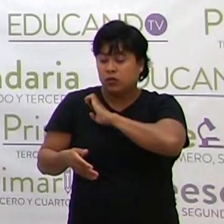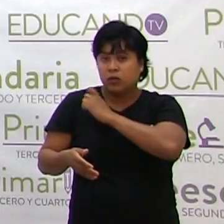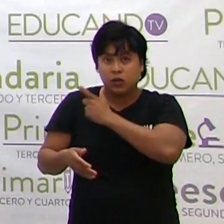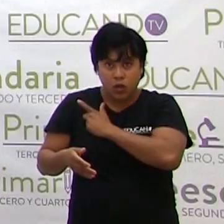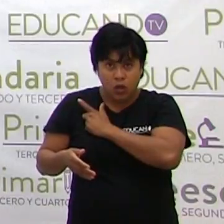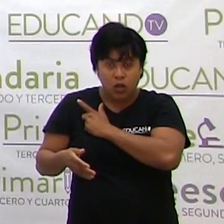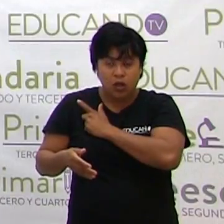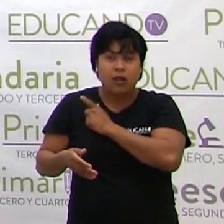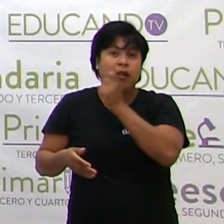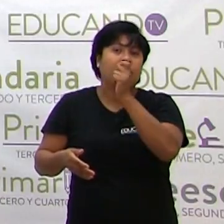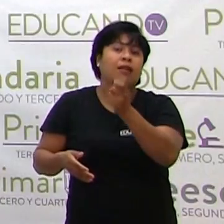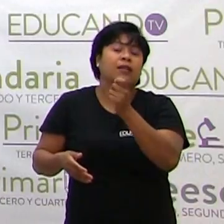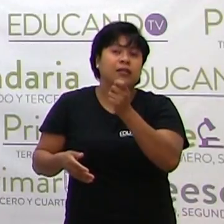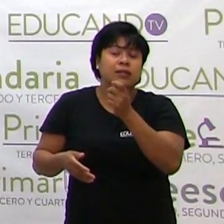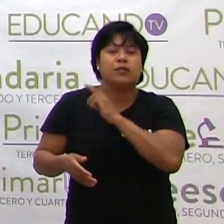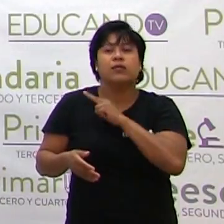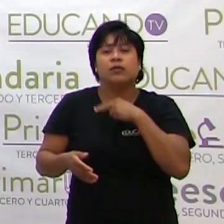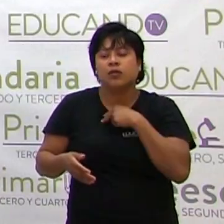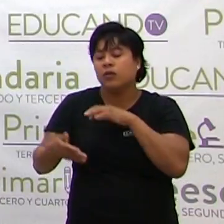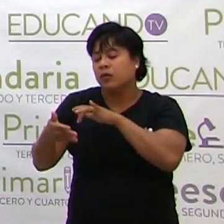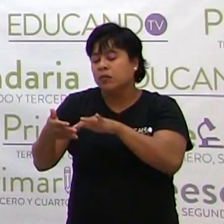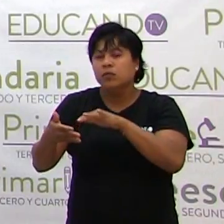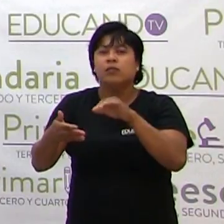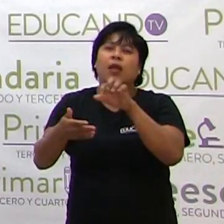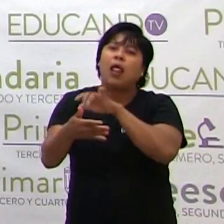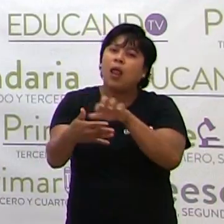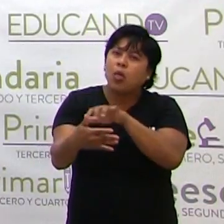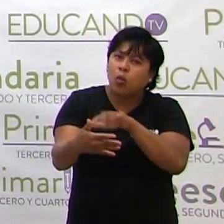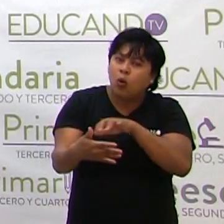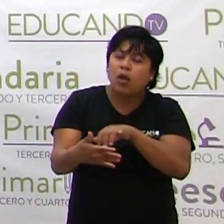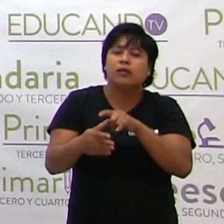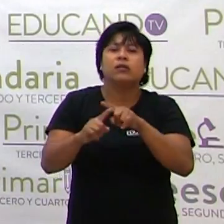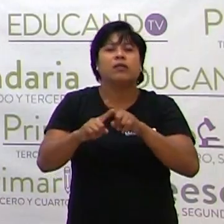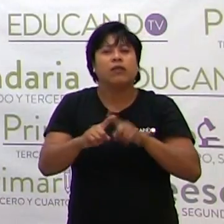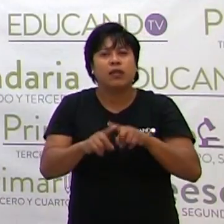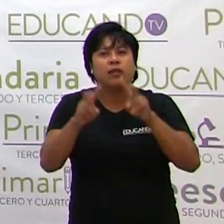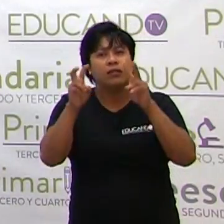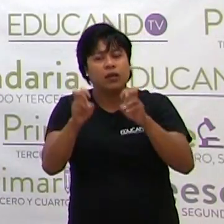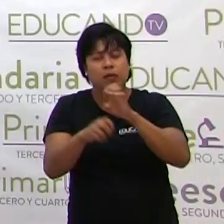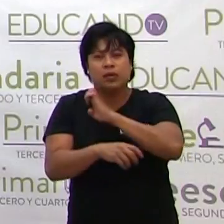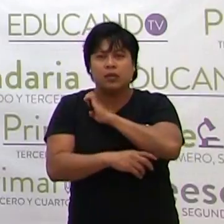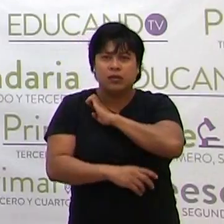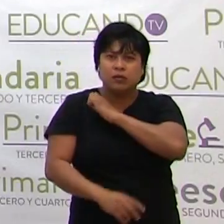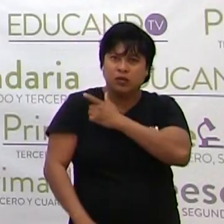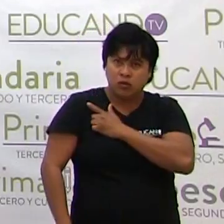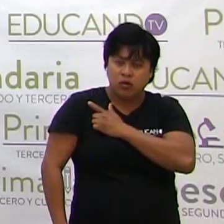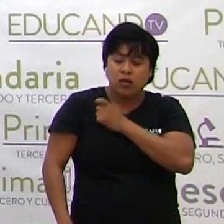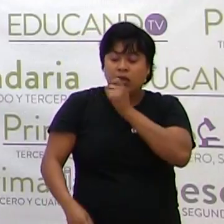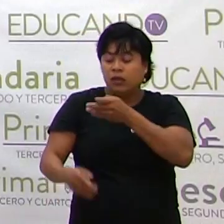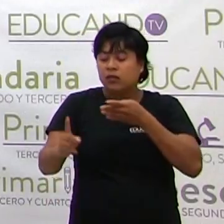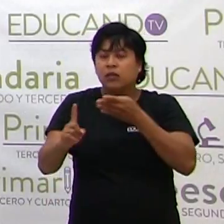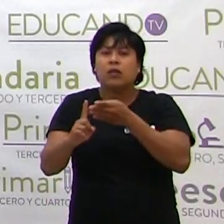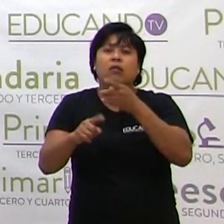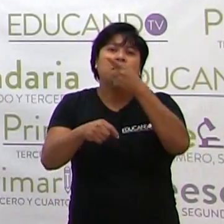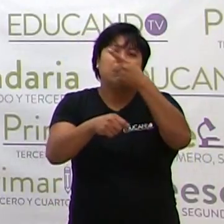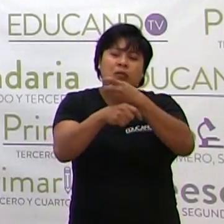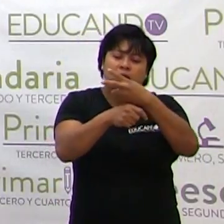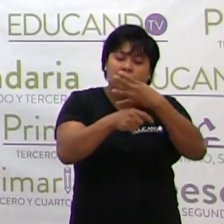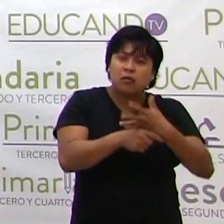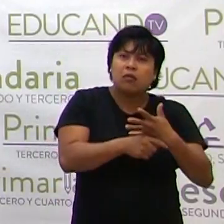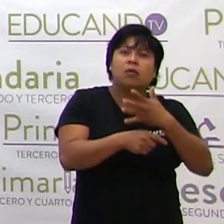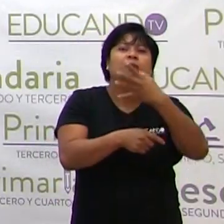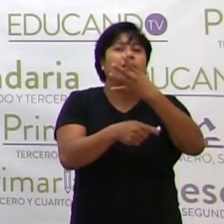español, quiere decir que vamos a encontrar lecturas de los temas de español y referencia al grado, cuarto